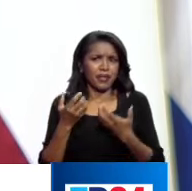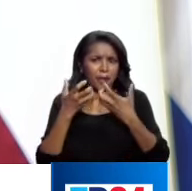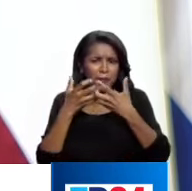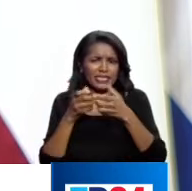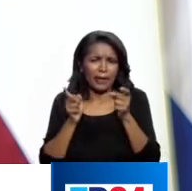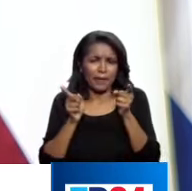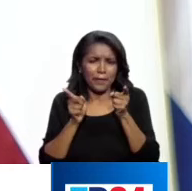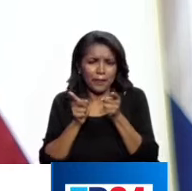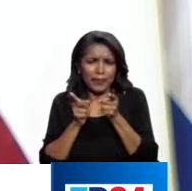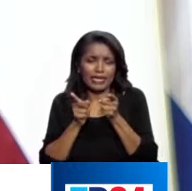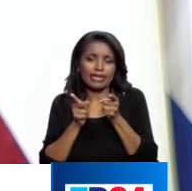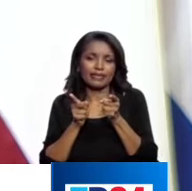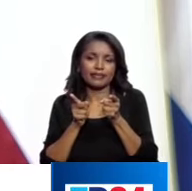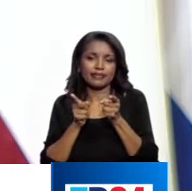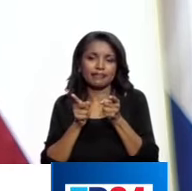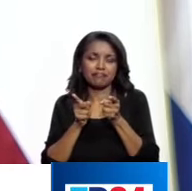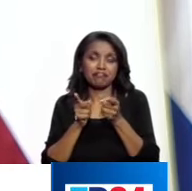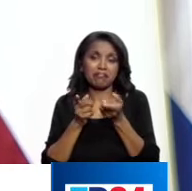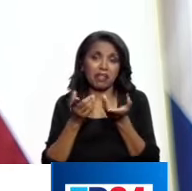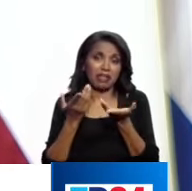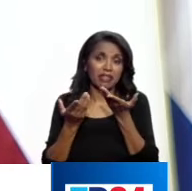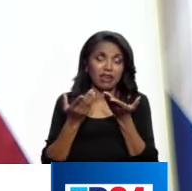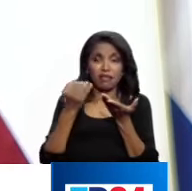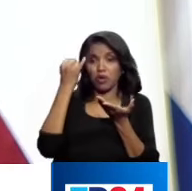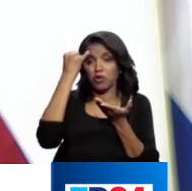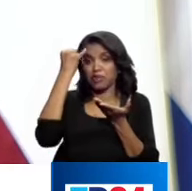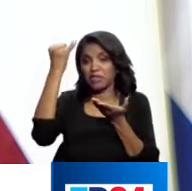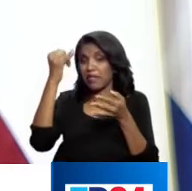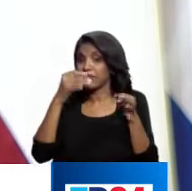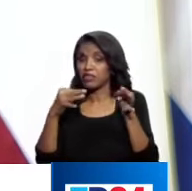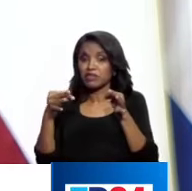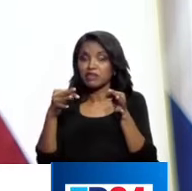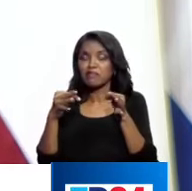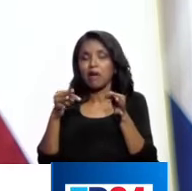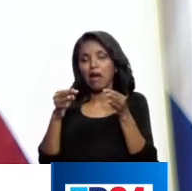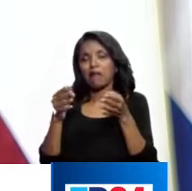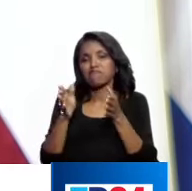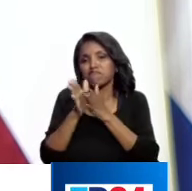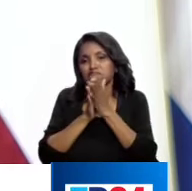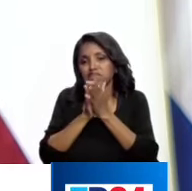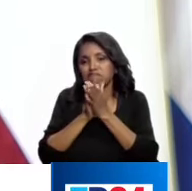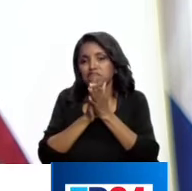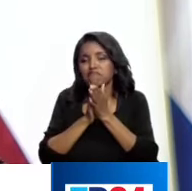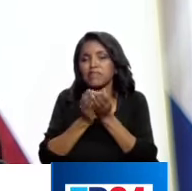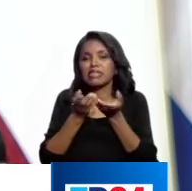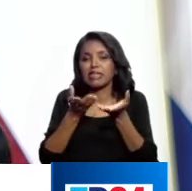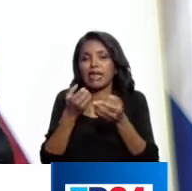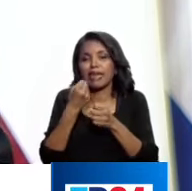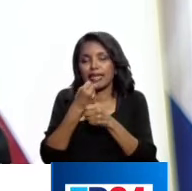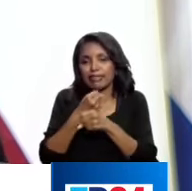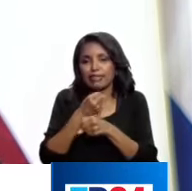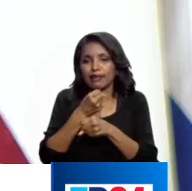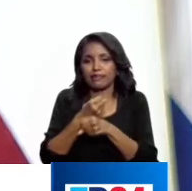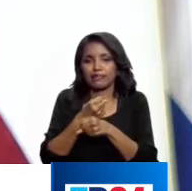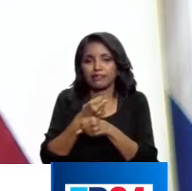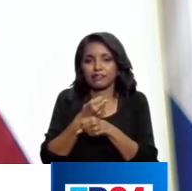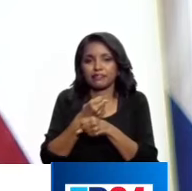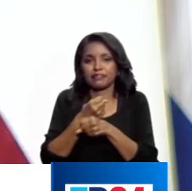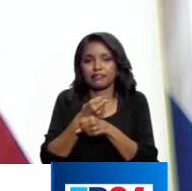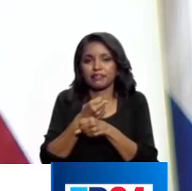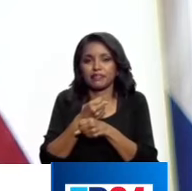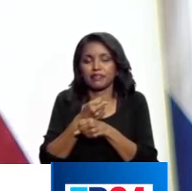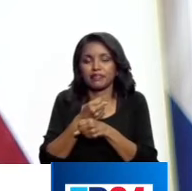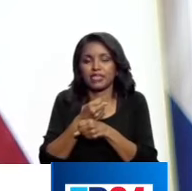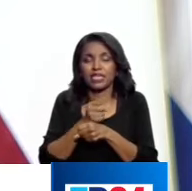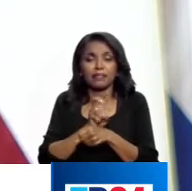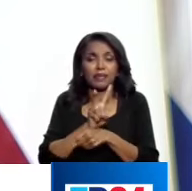y micro empresarios en materia turística para que puedan generar esos empleos. Nosotros vamos a construir 2 ITSES